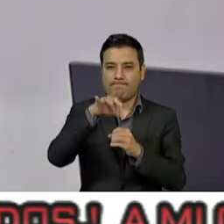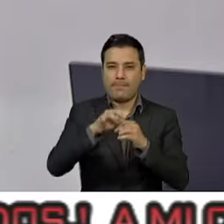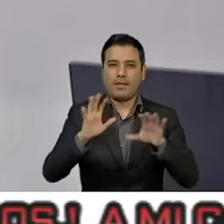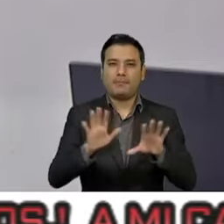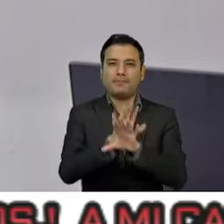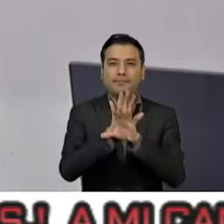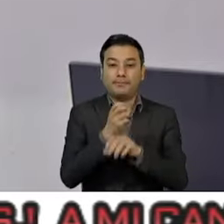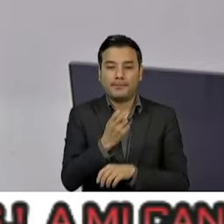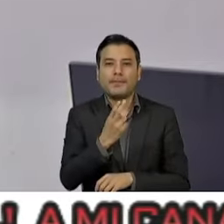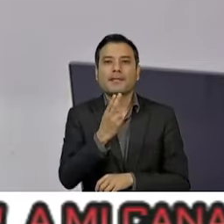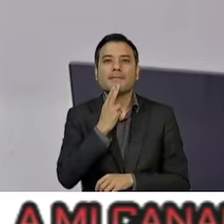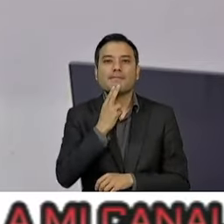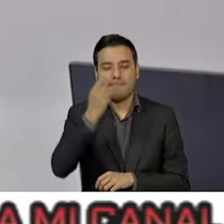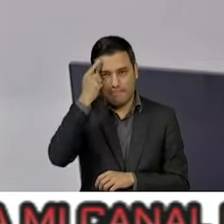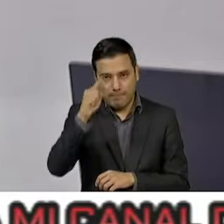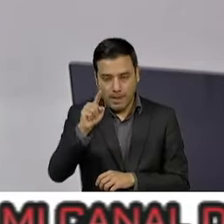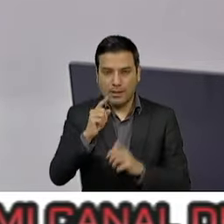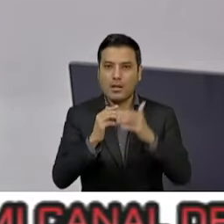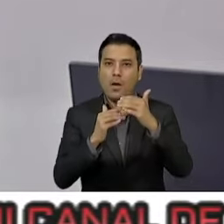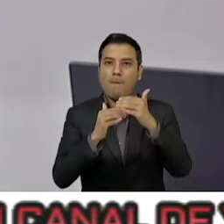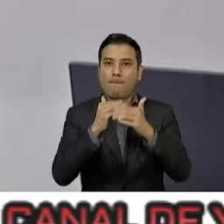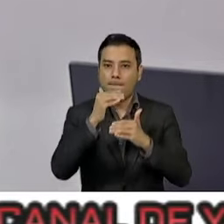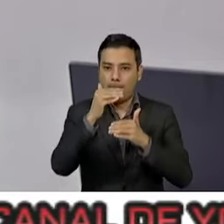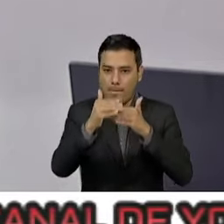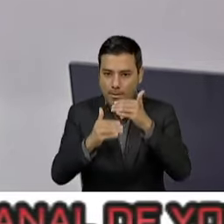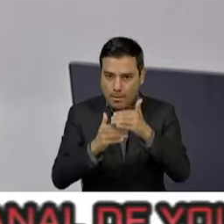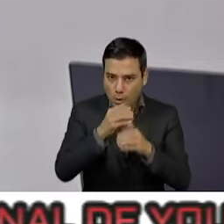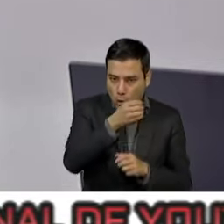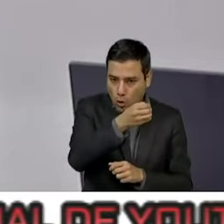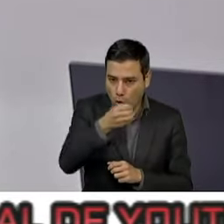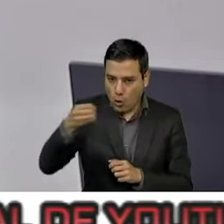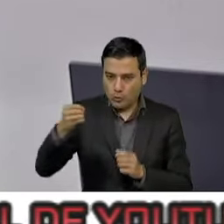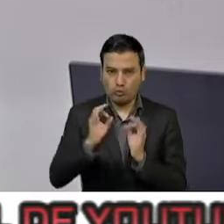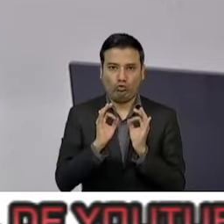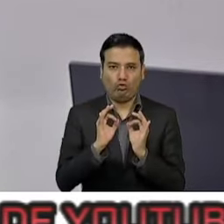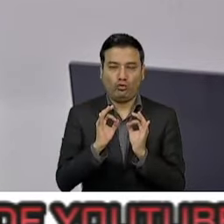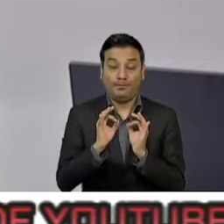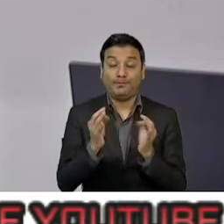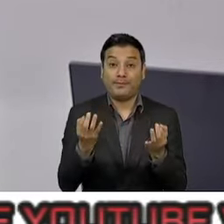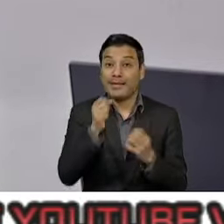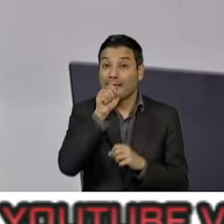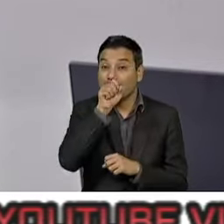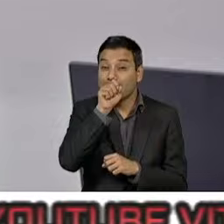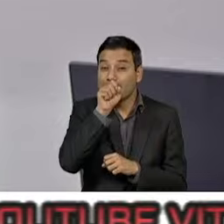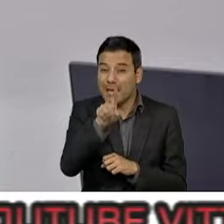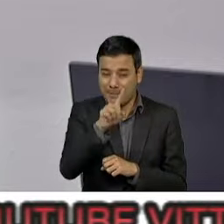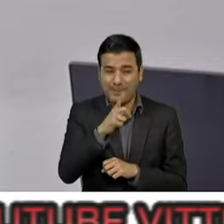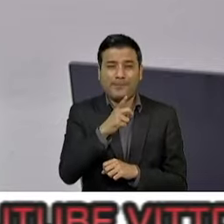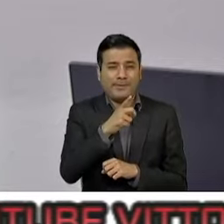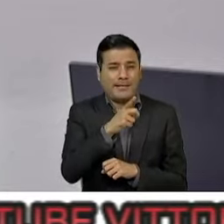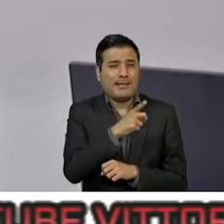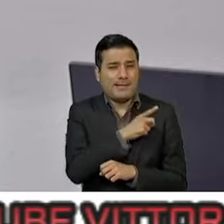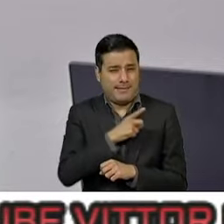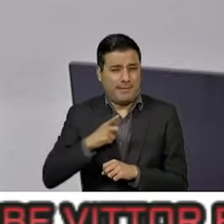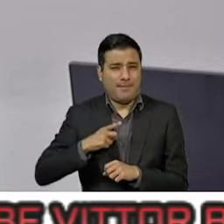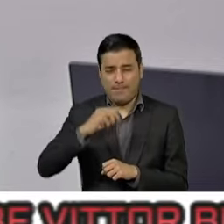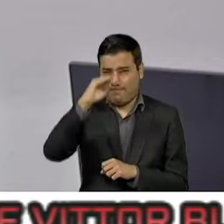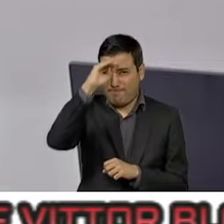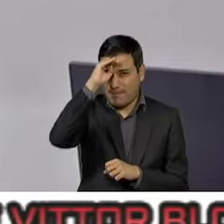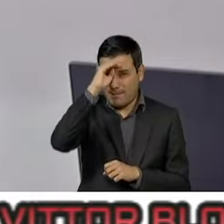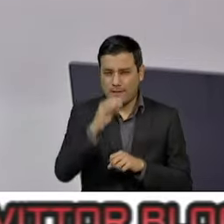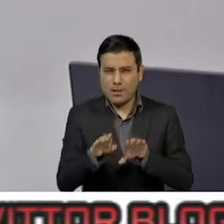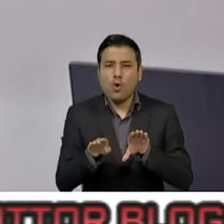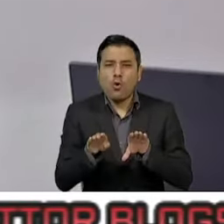aporten una correcta evolución institucional. Resulta ineludible la búsqueda por maximizar el uso de los